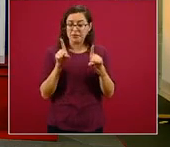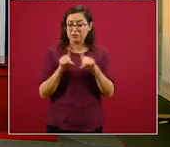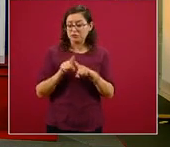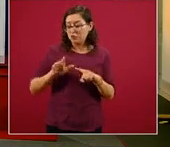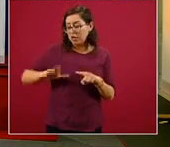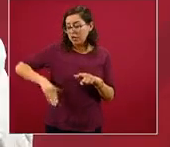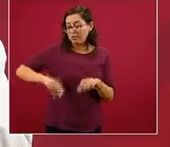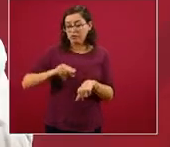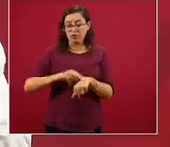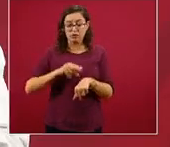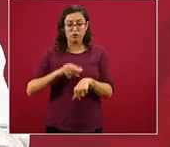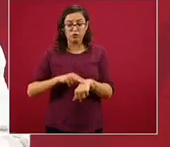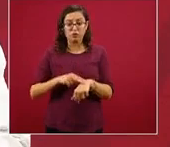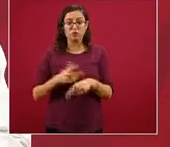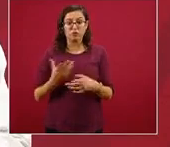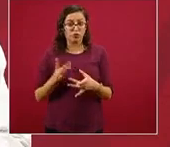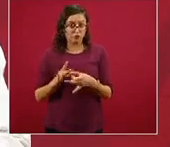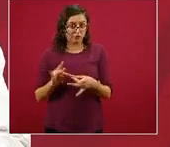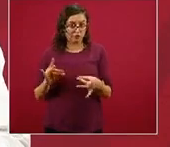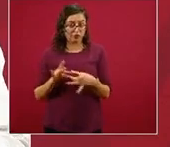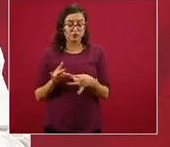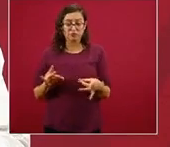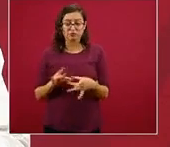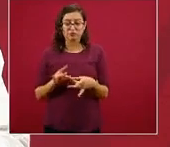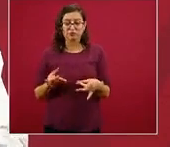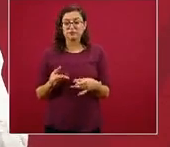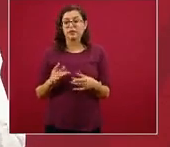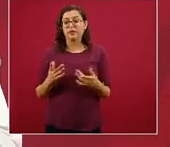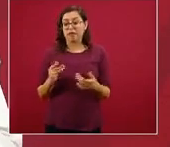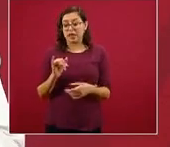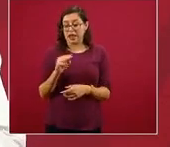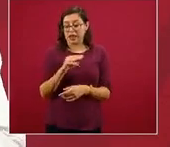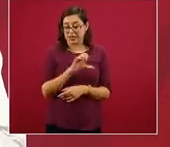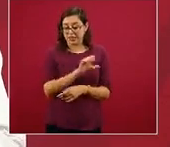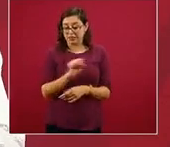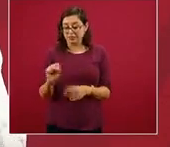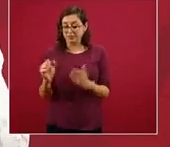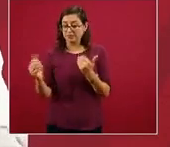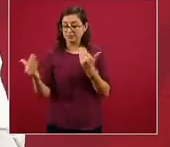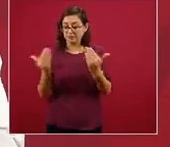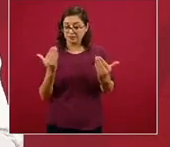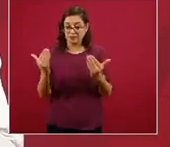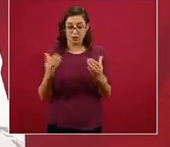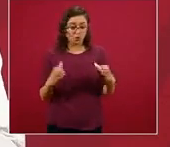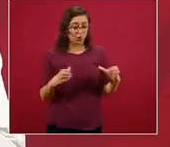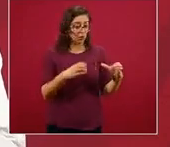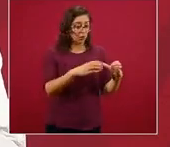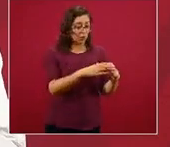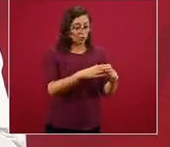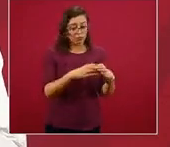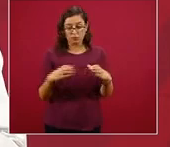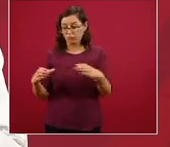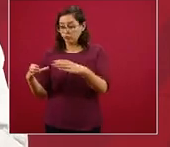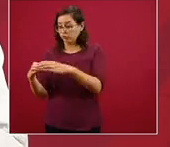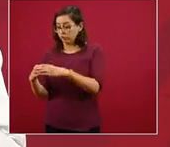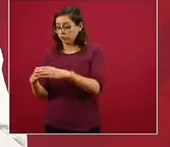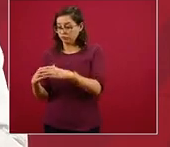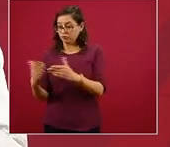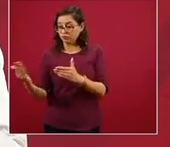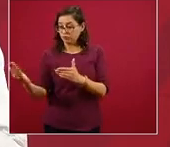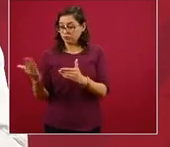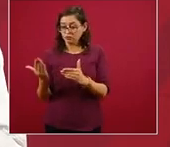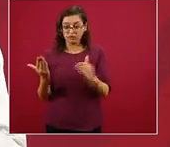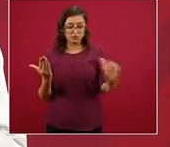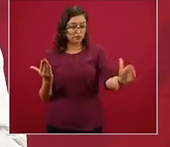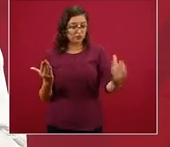en donde en el IMSS compararon dos poblaciones muy bien identificadas, ambas de profesionales de la salud, aquellos